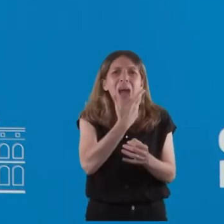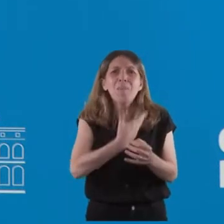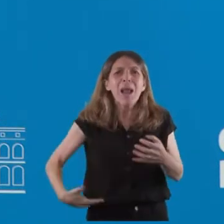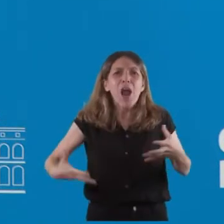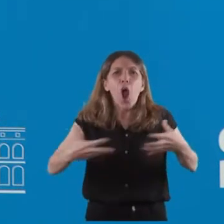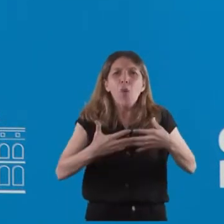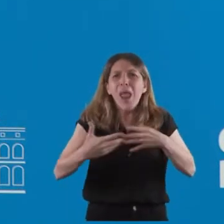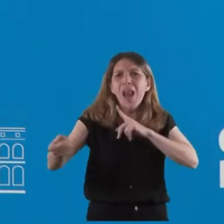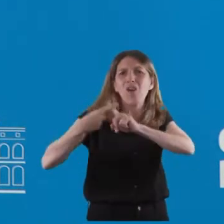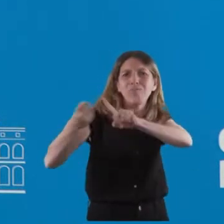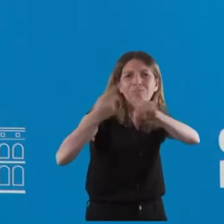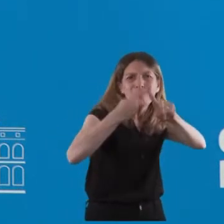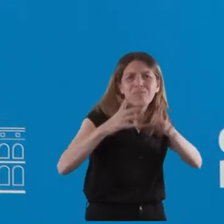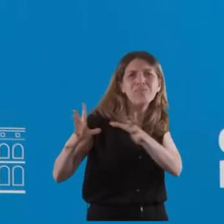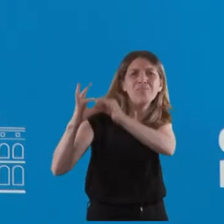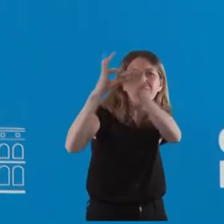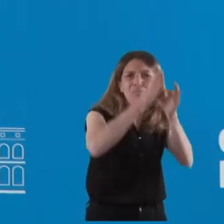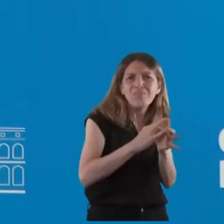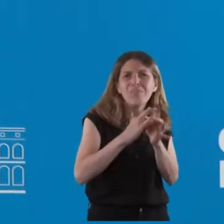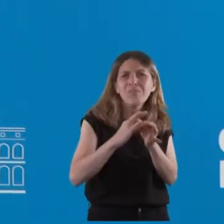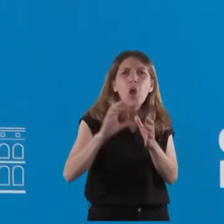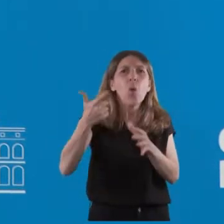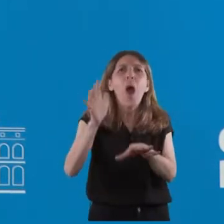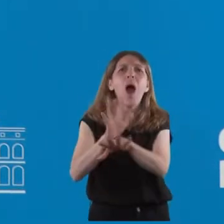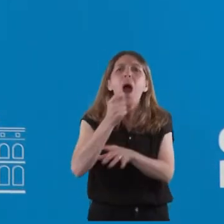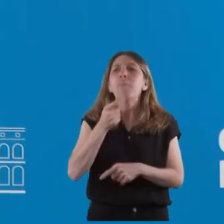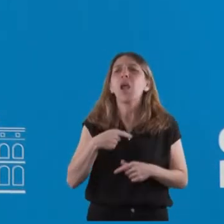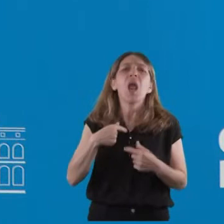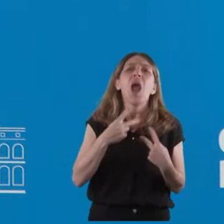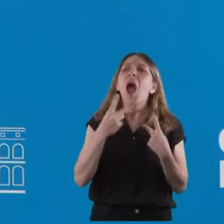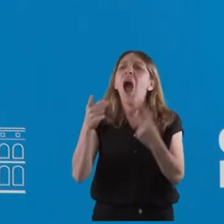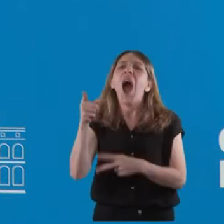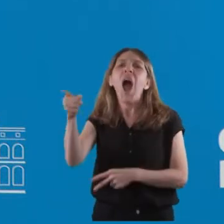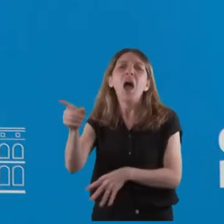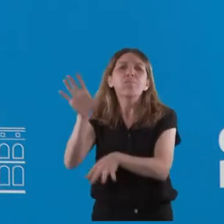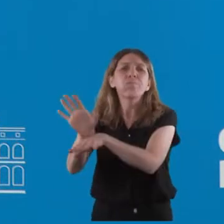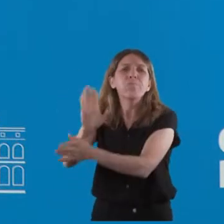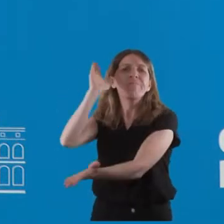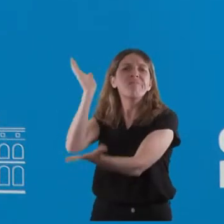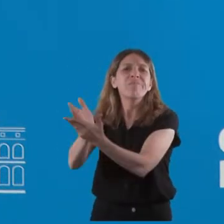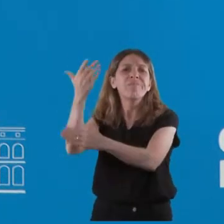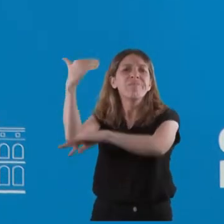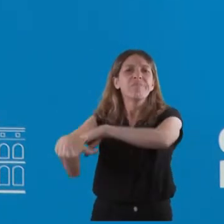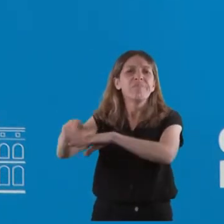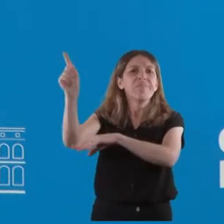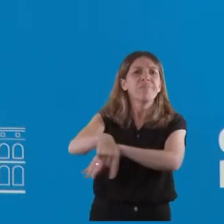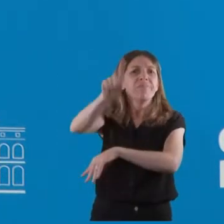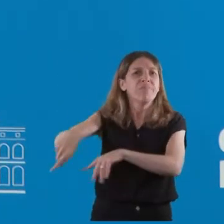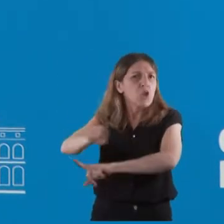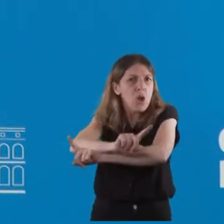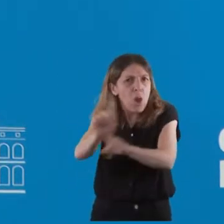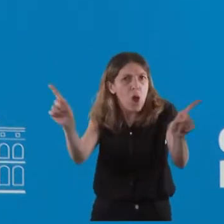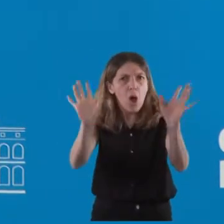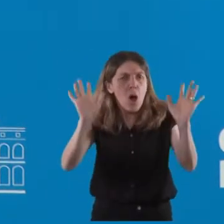las naciones con respecto a todas las naciones no hay veto a las naciones para sentarse en diferentes lugares y entonces por lo tanto me parece